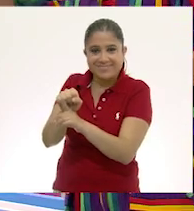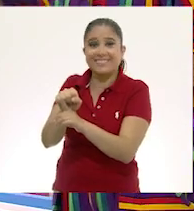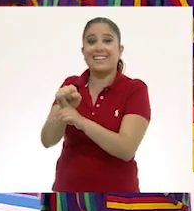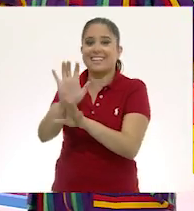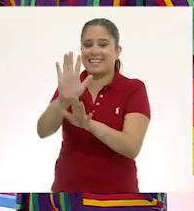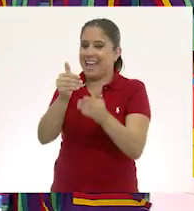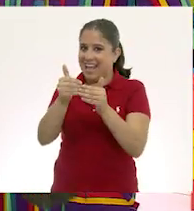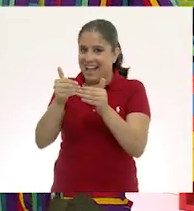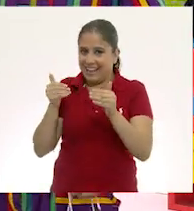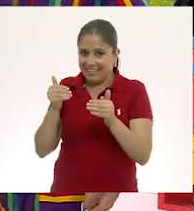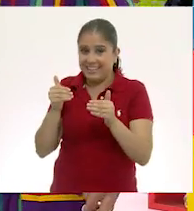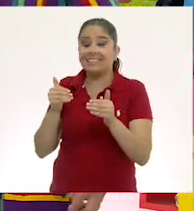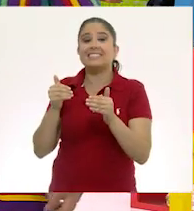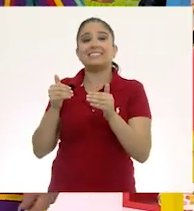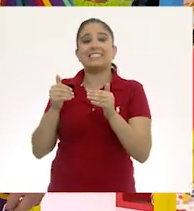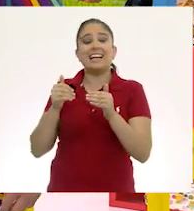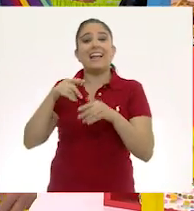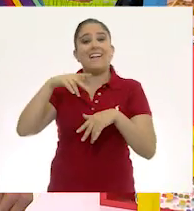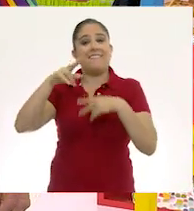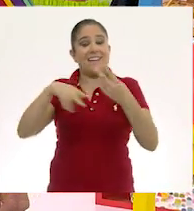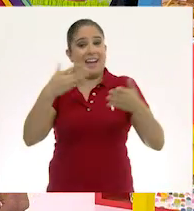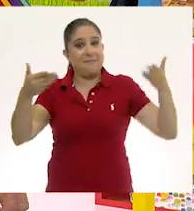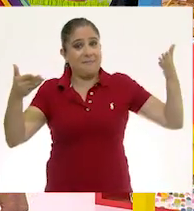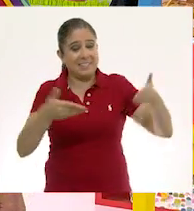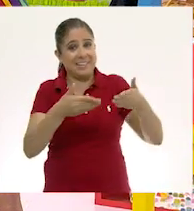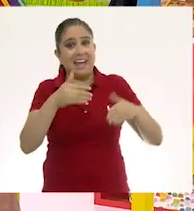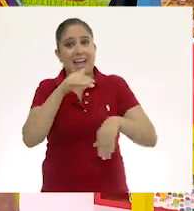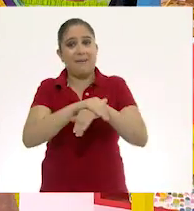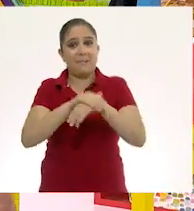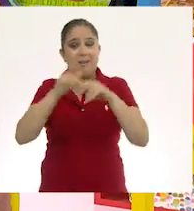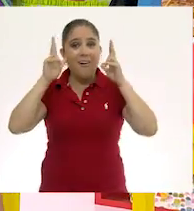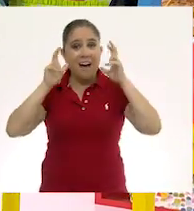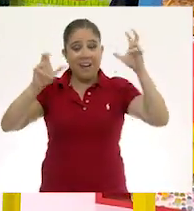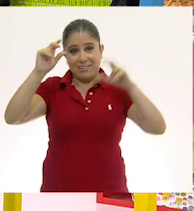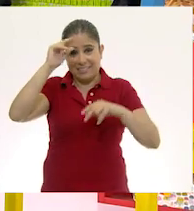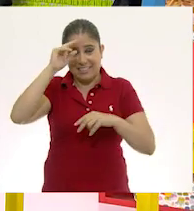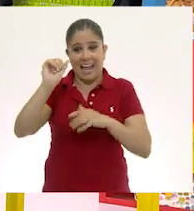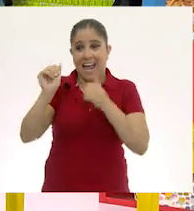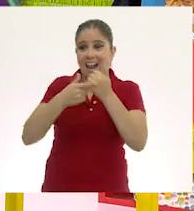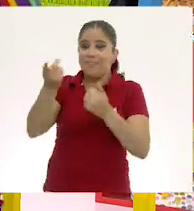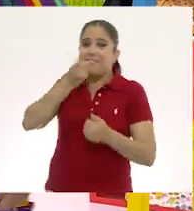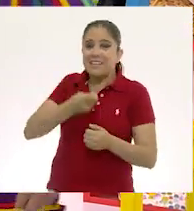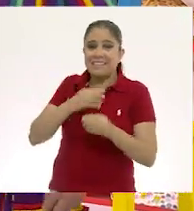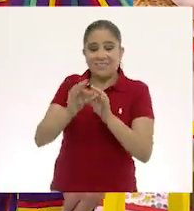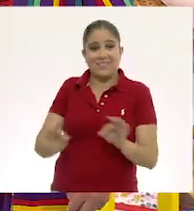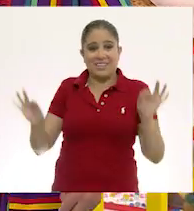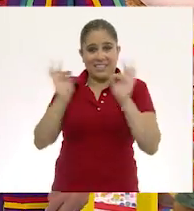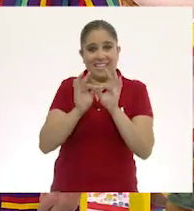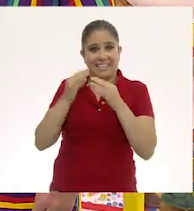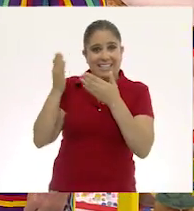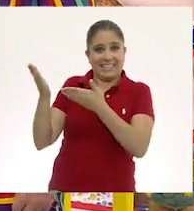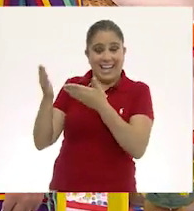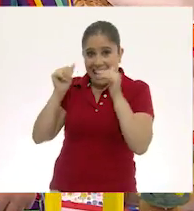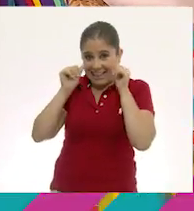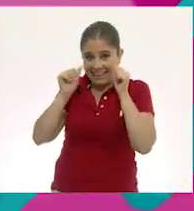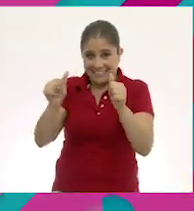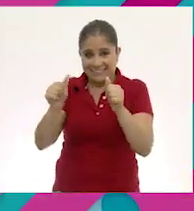Pero antes, vamos a presentar a nuestro amigo Jolisto, que tiene algo muy importante que decirnos. Mucha